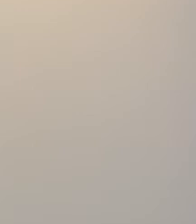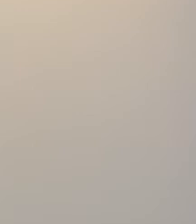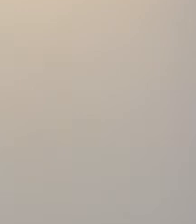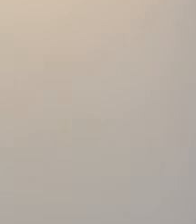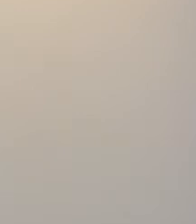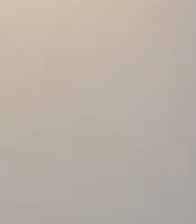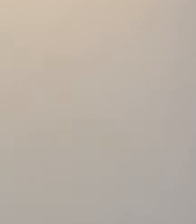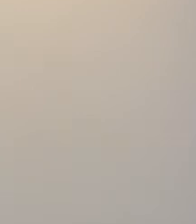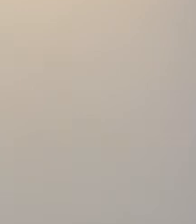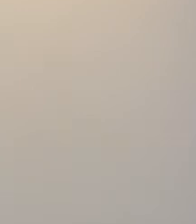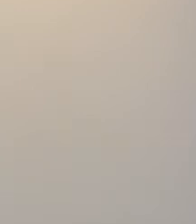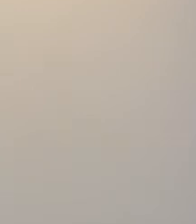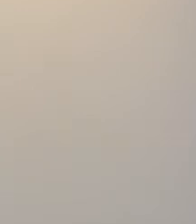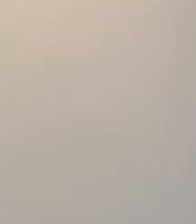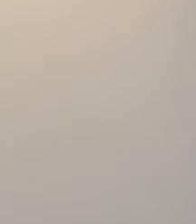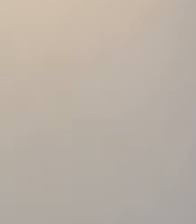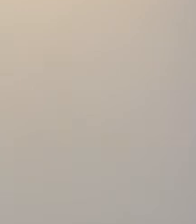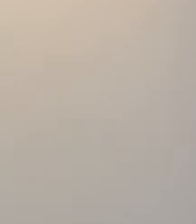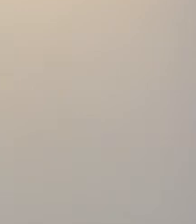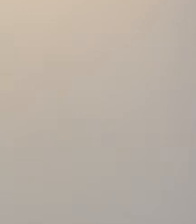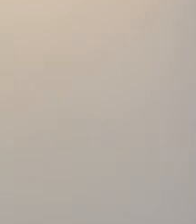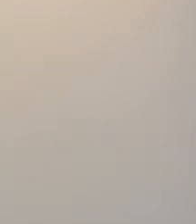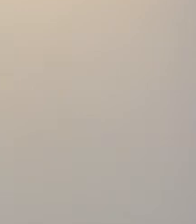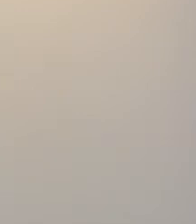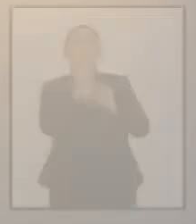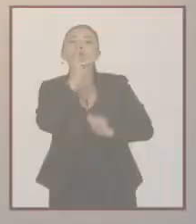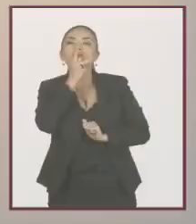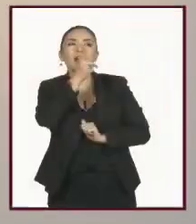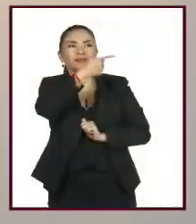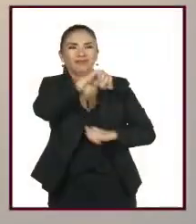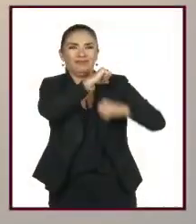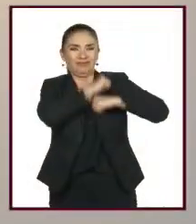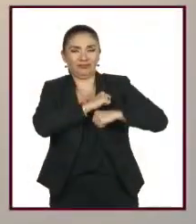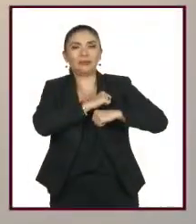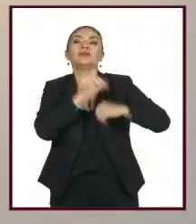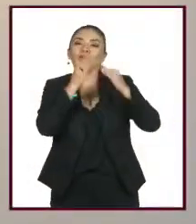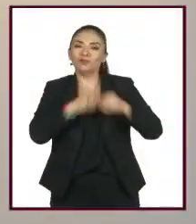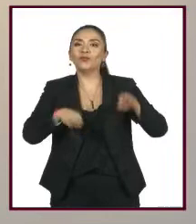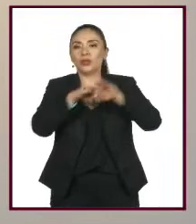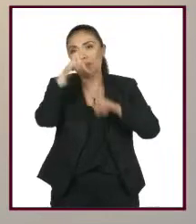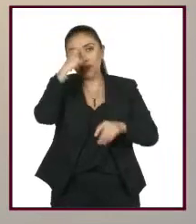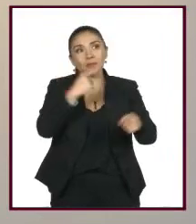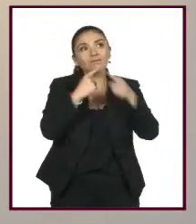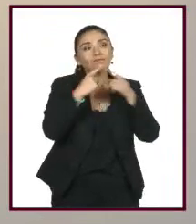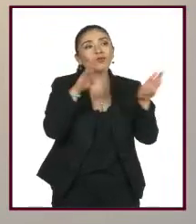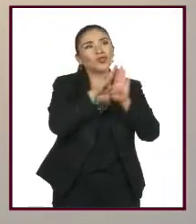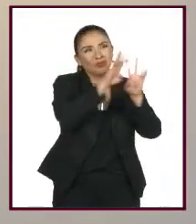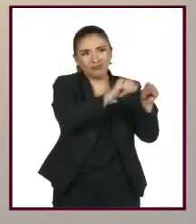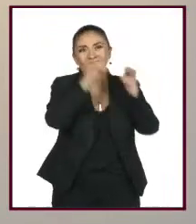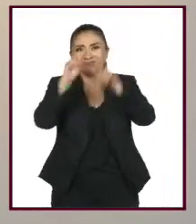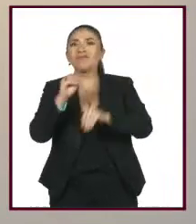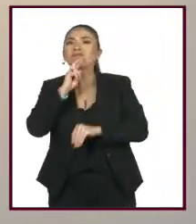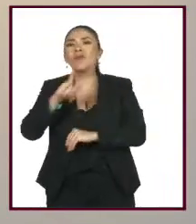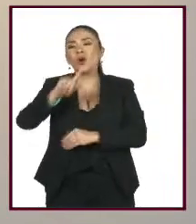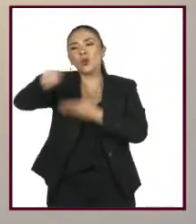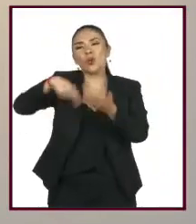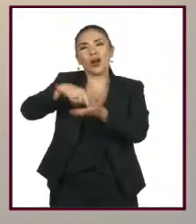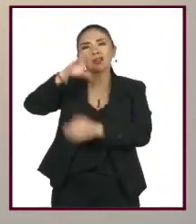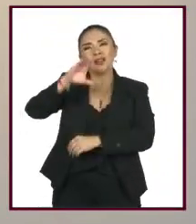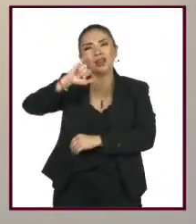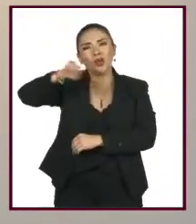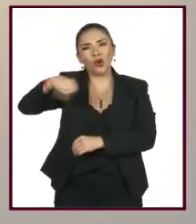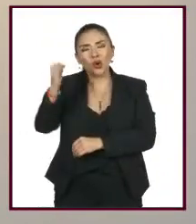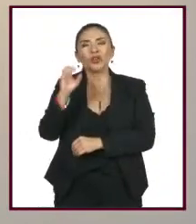encargados de los menores es importante para poder elaborar una estrategia, ¿no? Poder canalizar a centros de integración juvenil o centros de